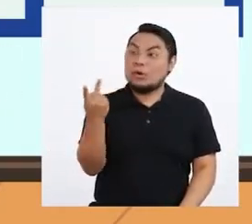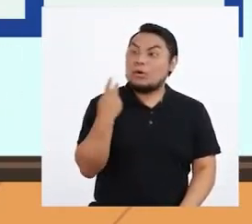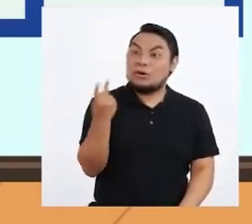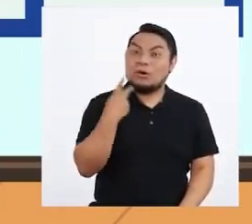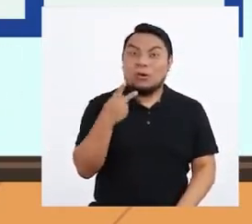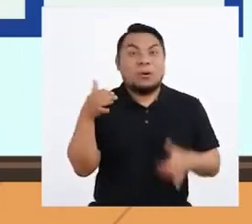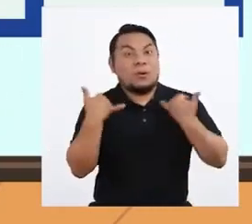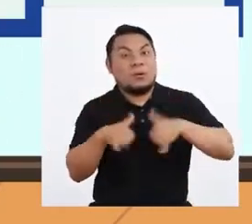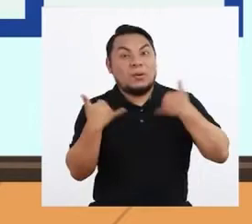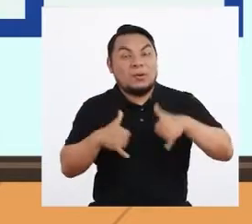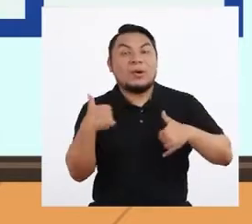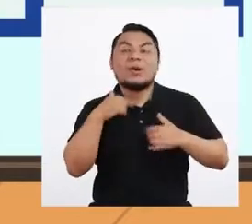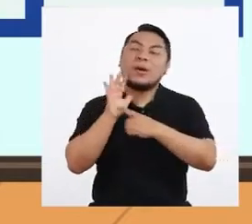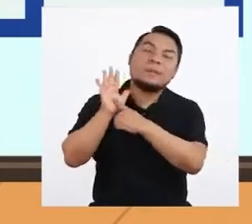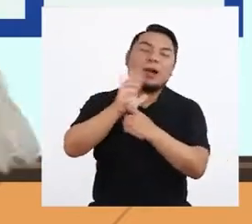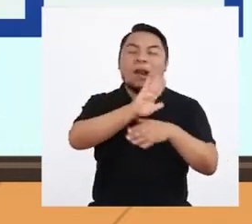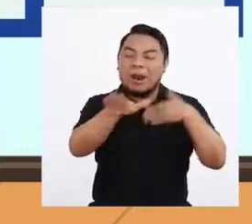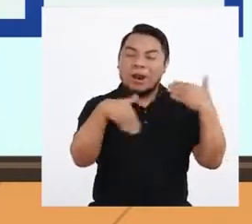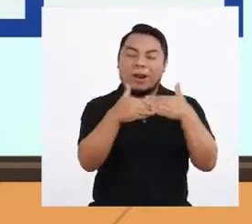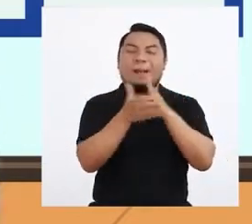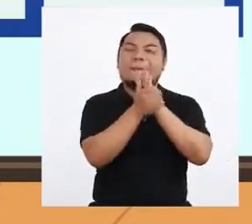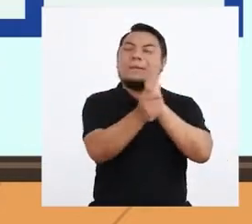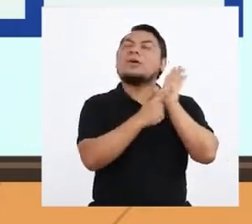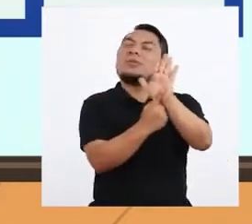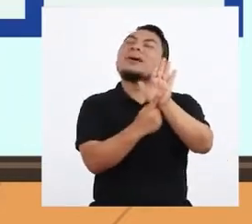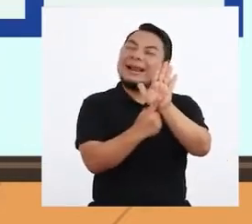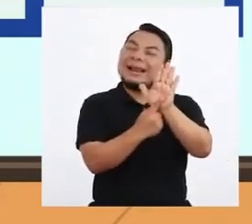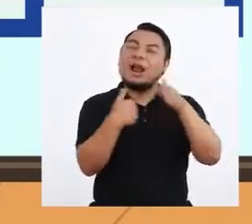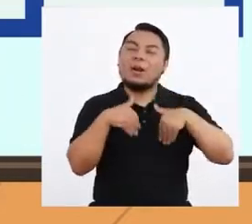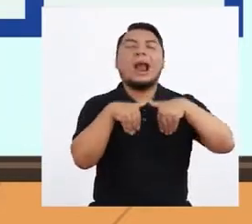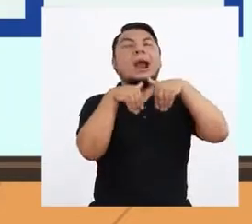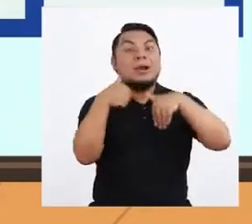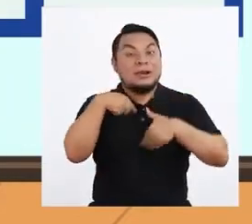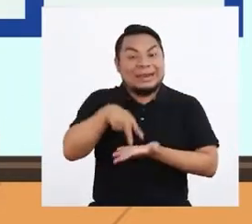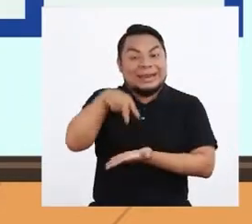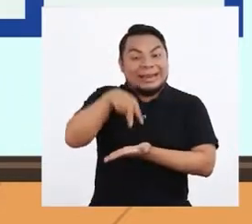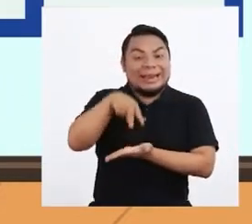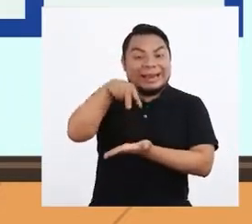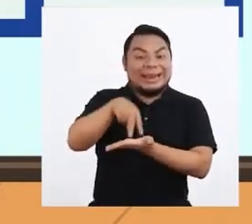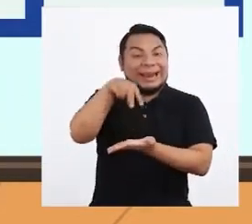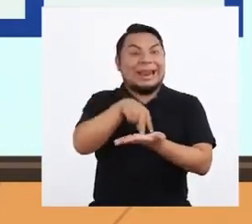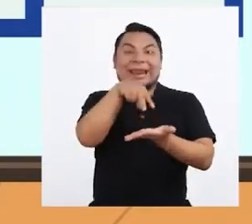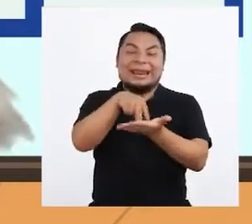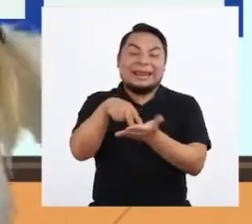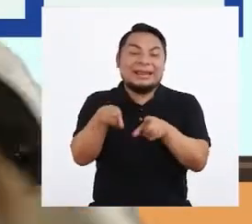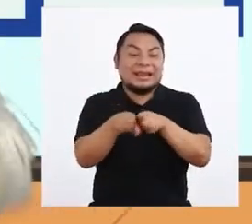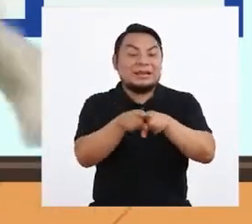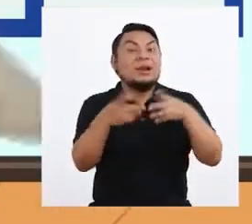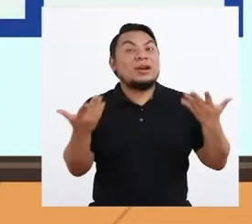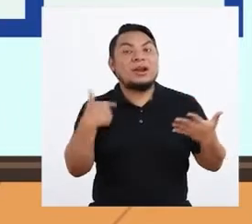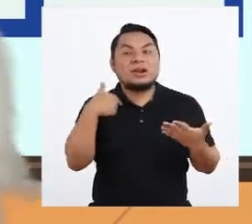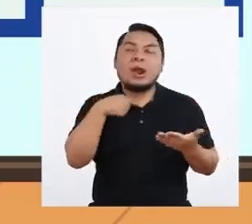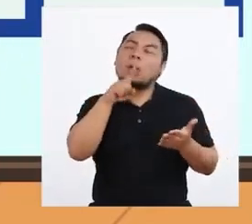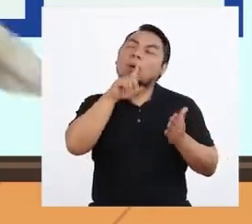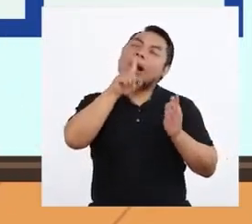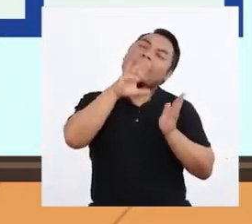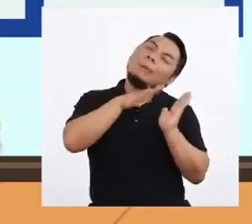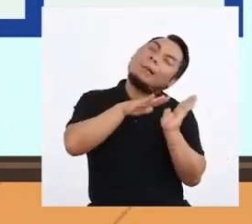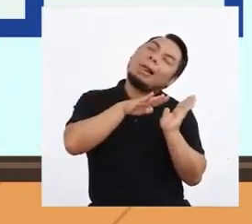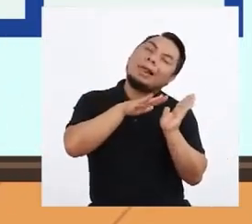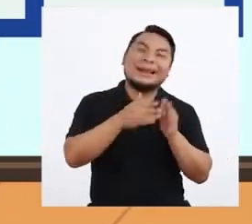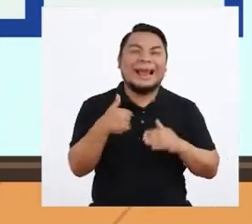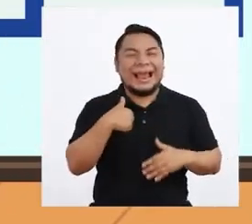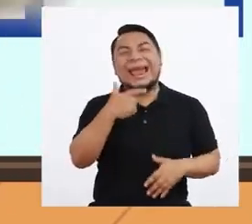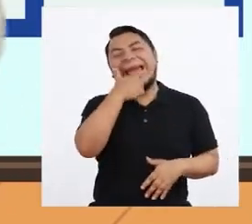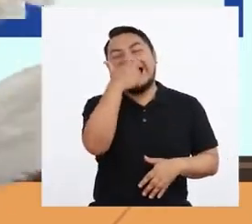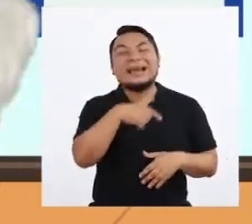y yo estuvimos jugando y mostré todas mis habilidades, como saltar, como hacerme el muertito